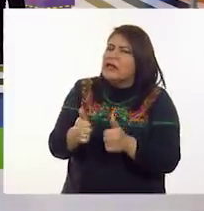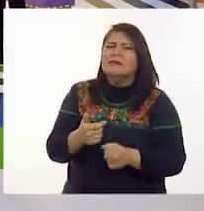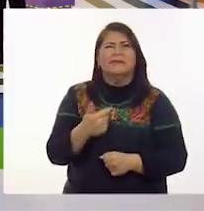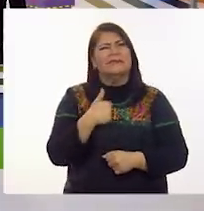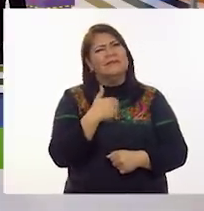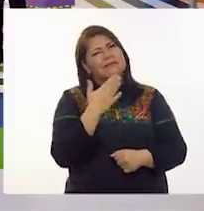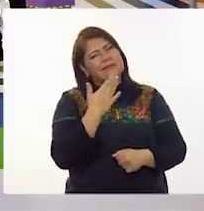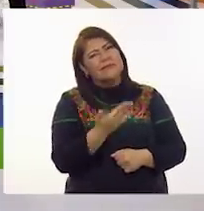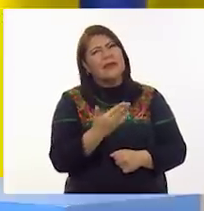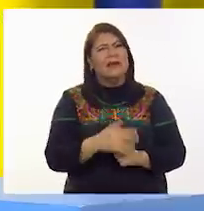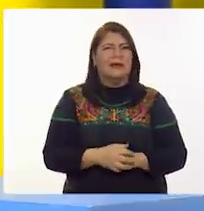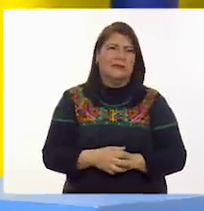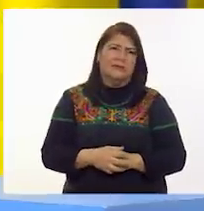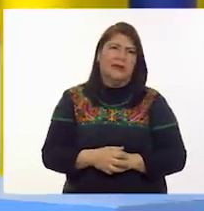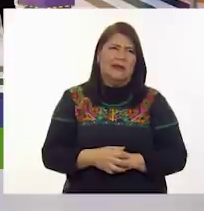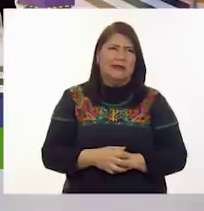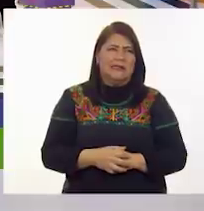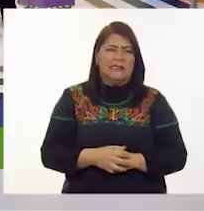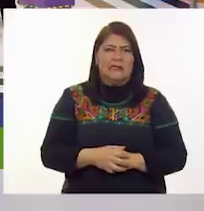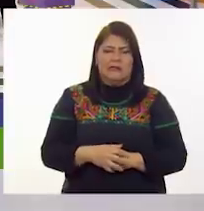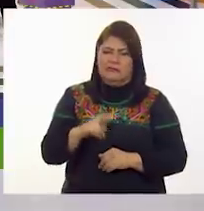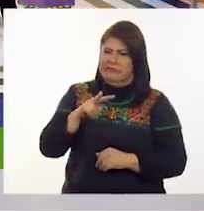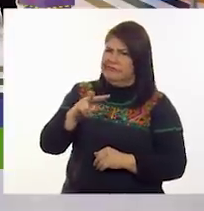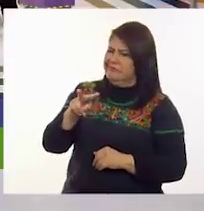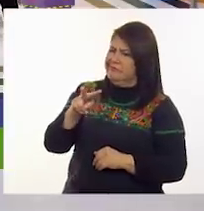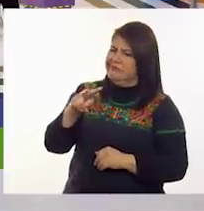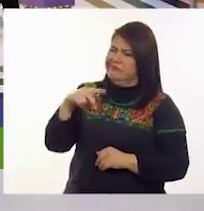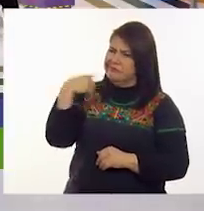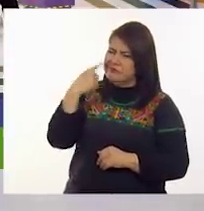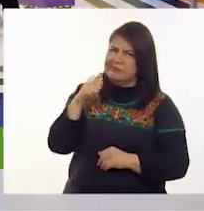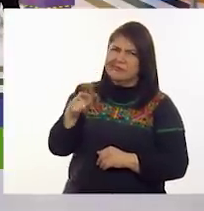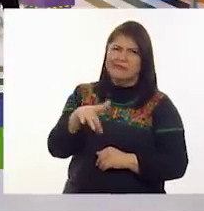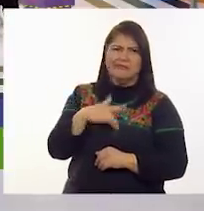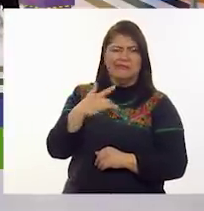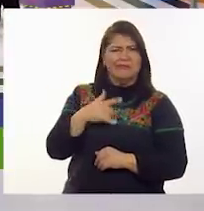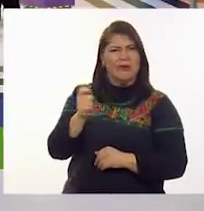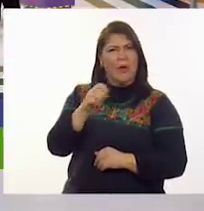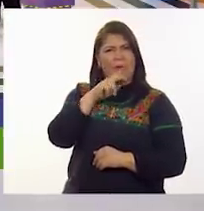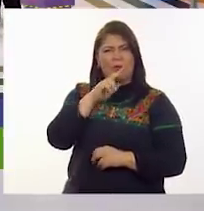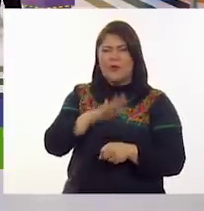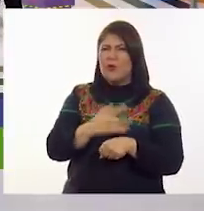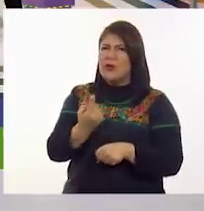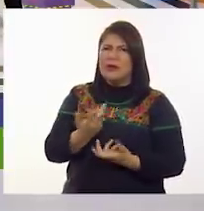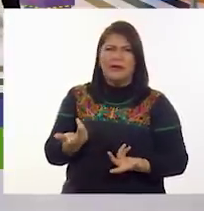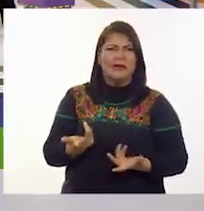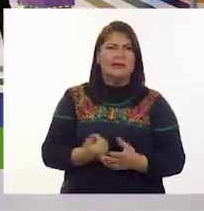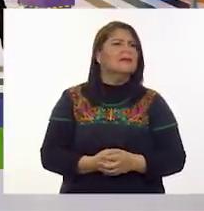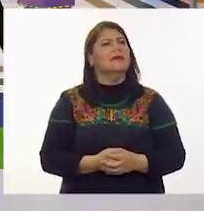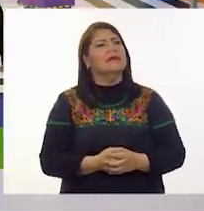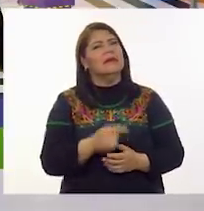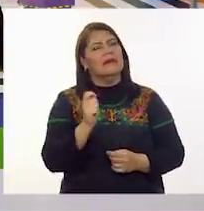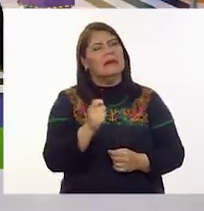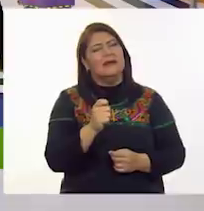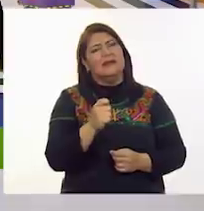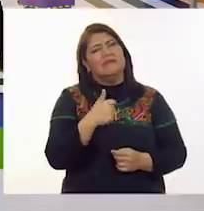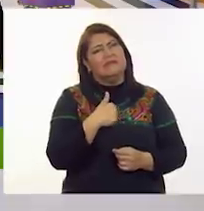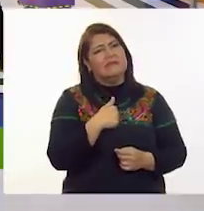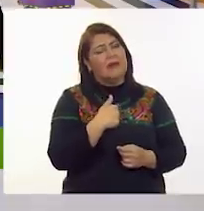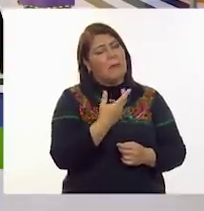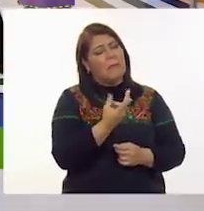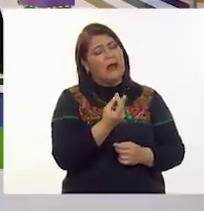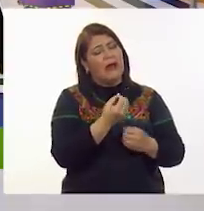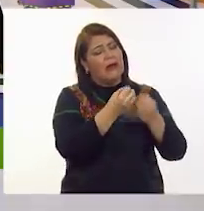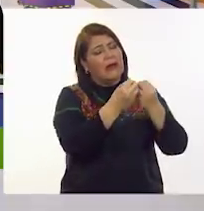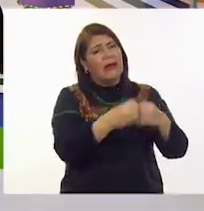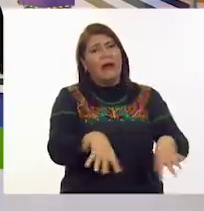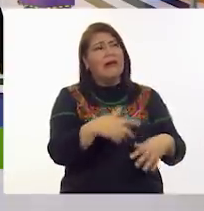Pues bien. Me preocupa verte así. ¿Por qué estás tan afligida? Ay, maestra Adri, es que se perdió mi perrito Mambo